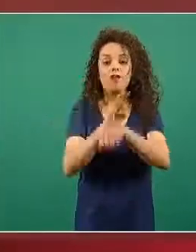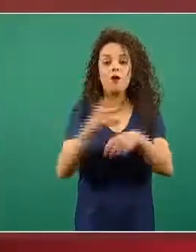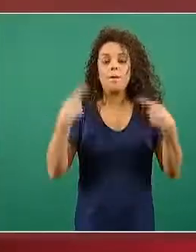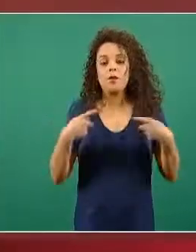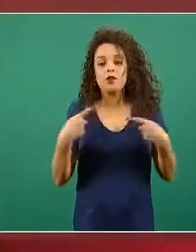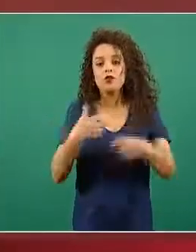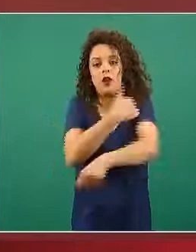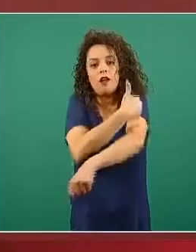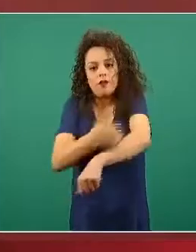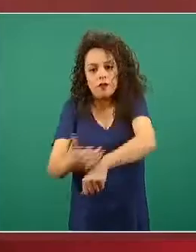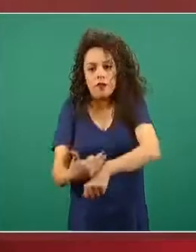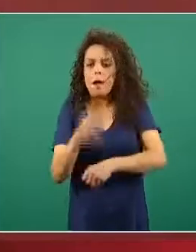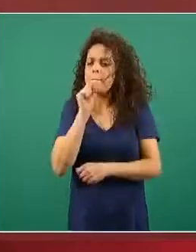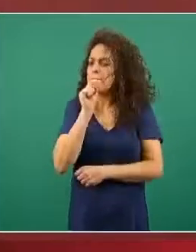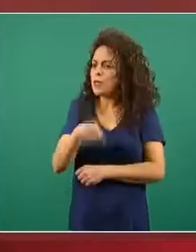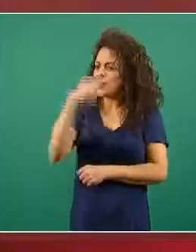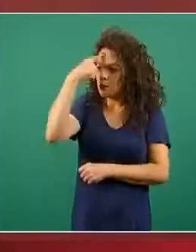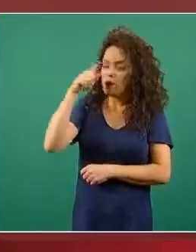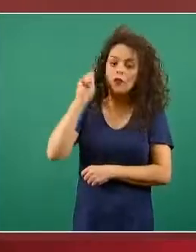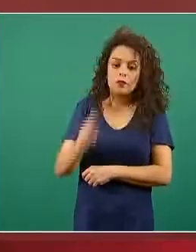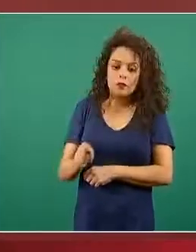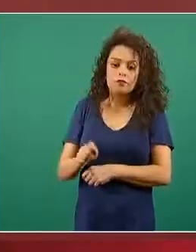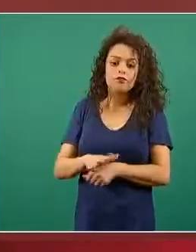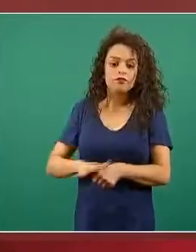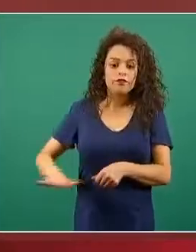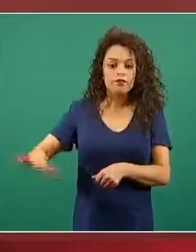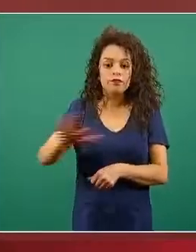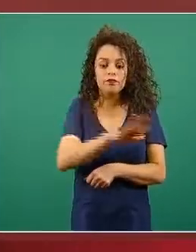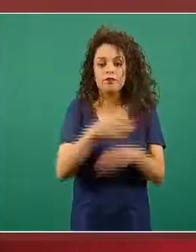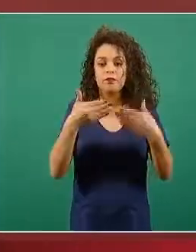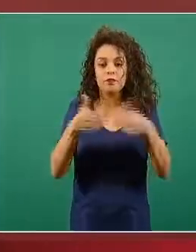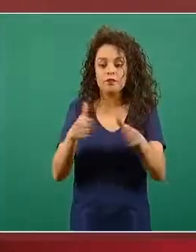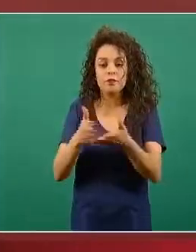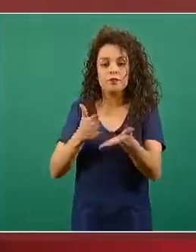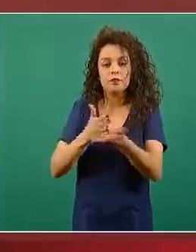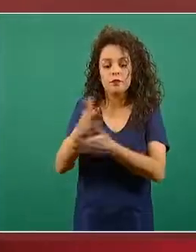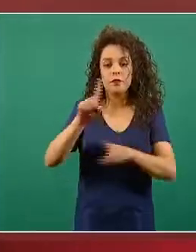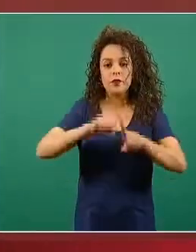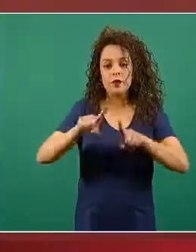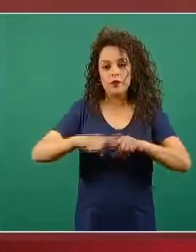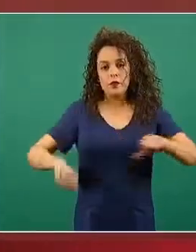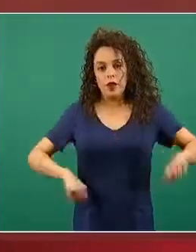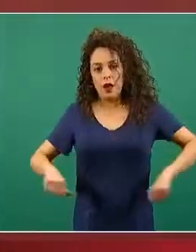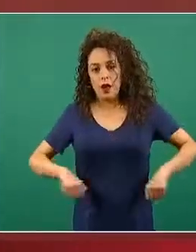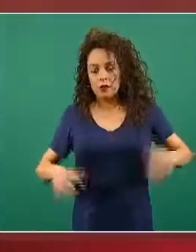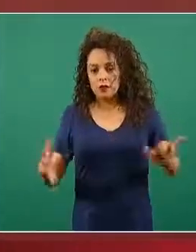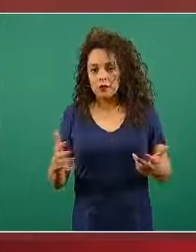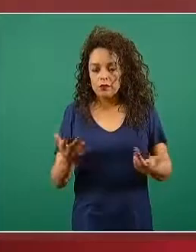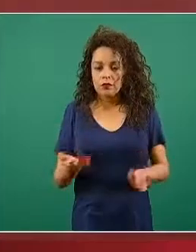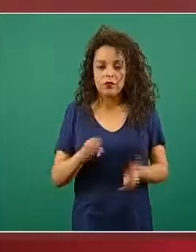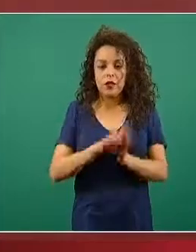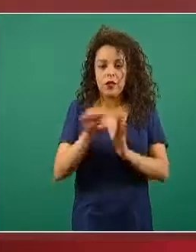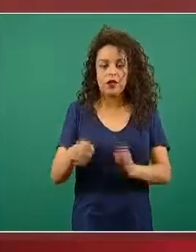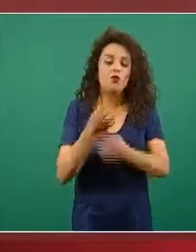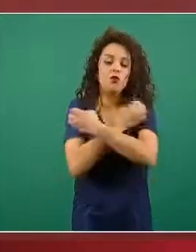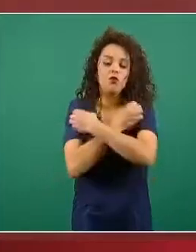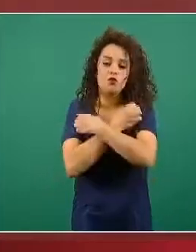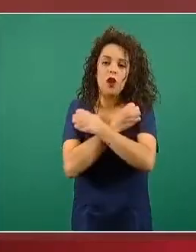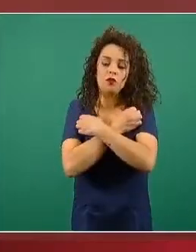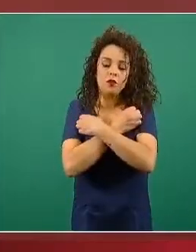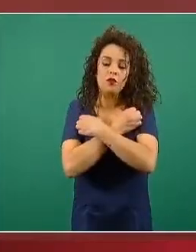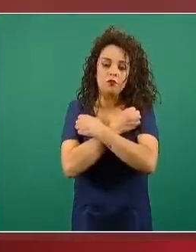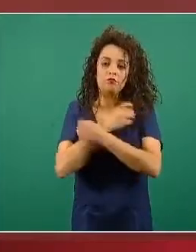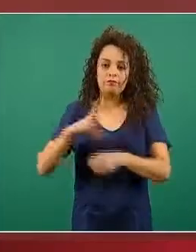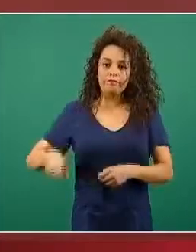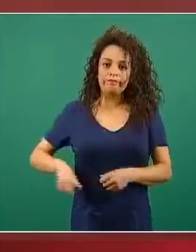también para ayudar a la reactivación de actividades de gran valor y utilidad social, como es la educación pública. ¿Por